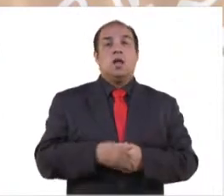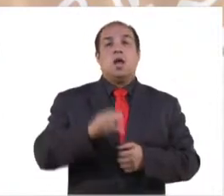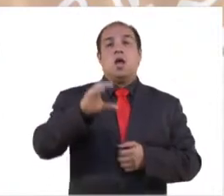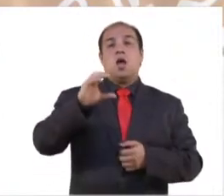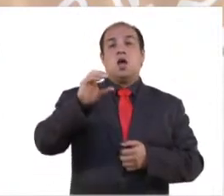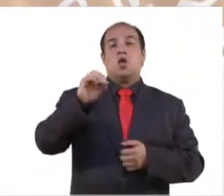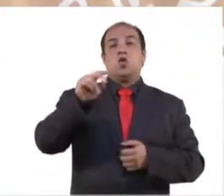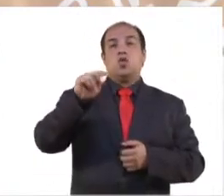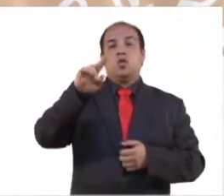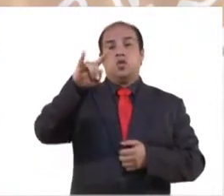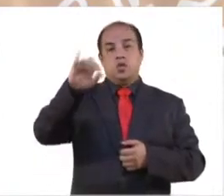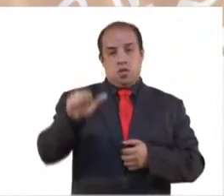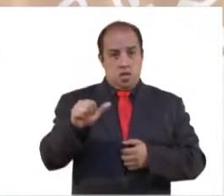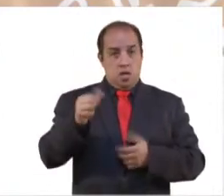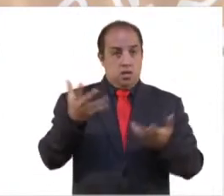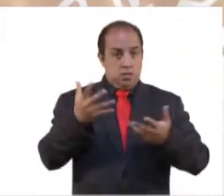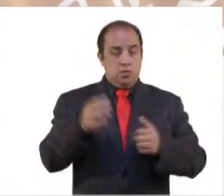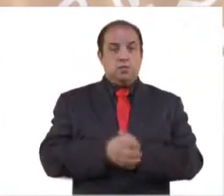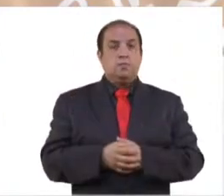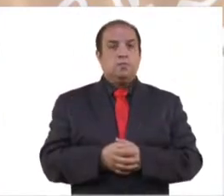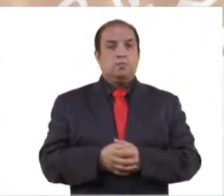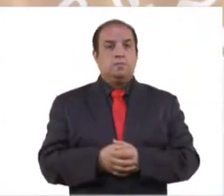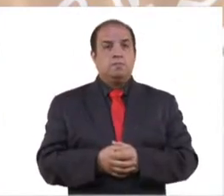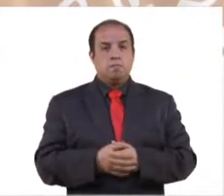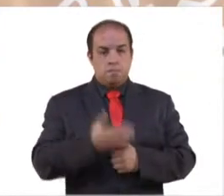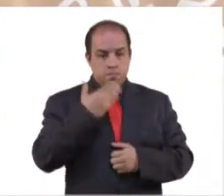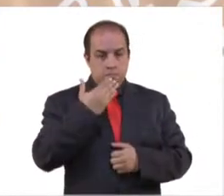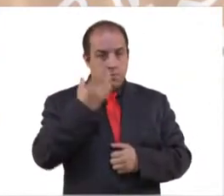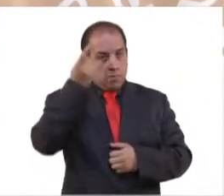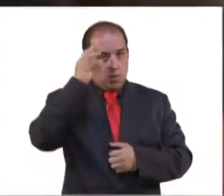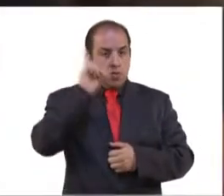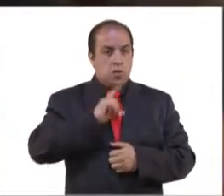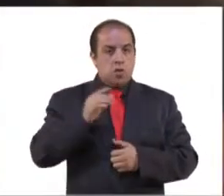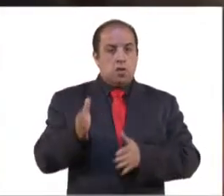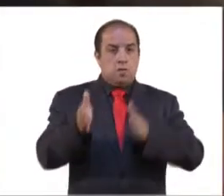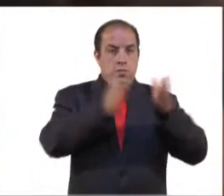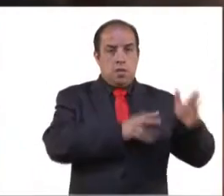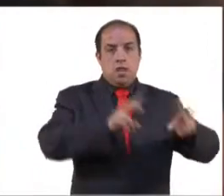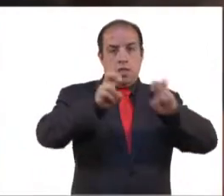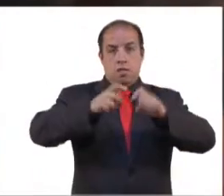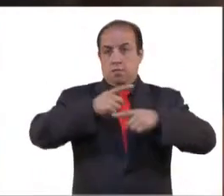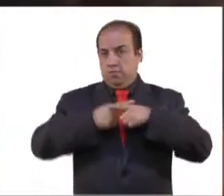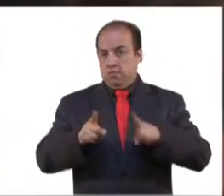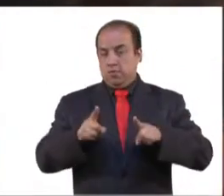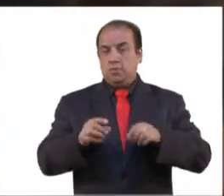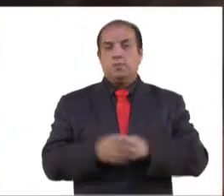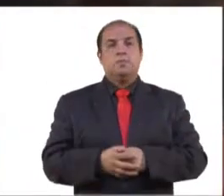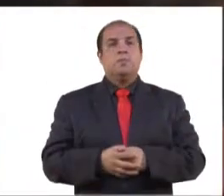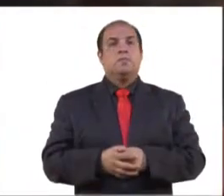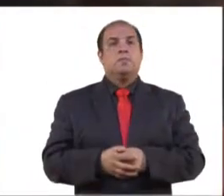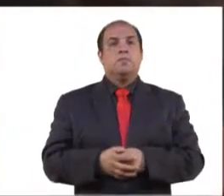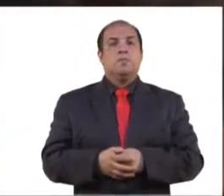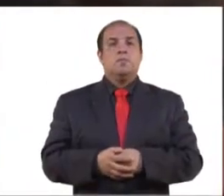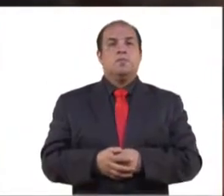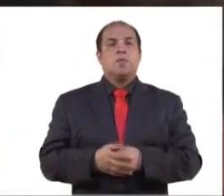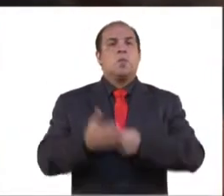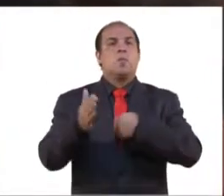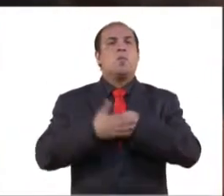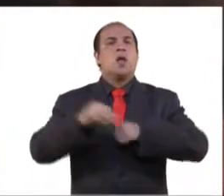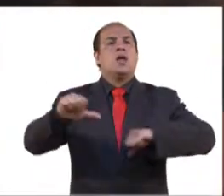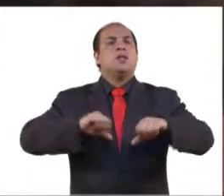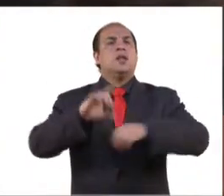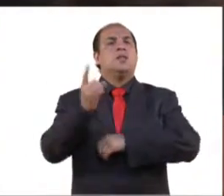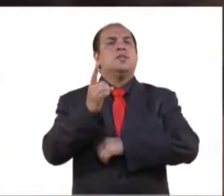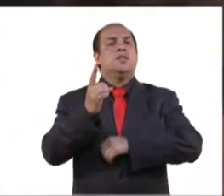través de la Contraloría, sí. Ok, perfecto, doctora. Y sobre otro tema totalmente distinto, ¿qué se espera en las actividades de diciembre